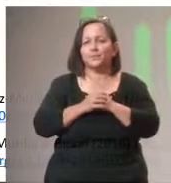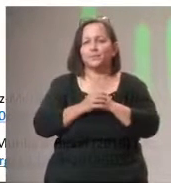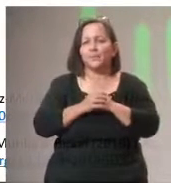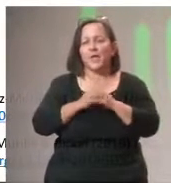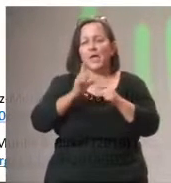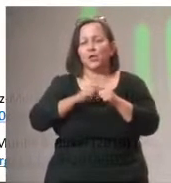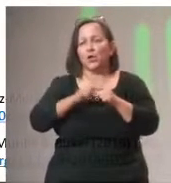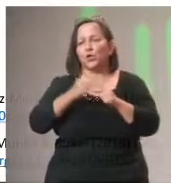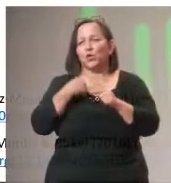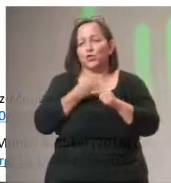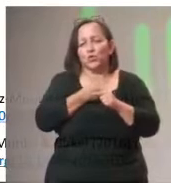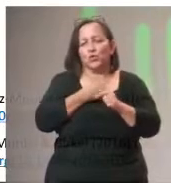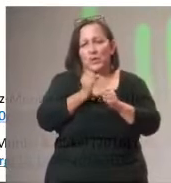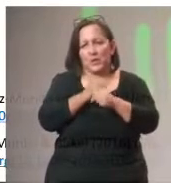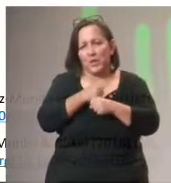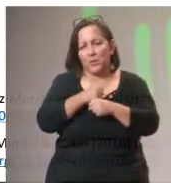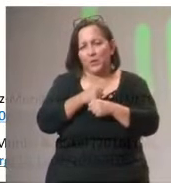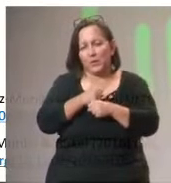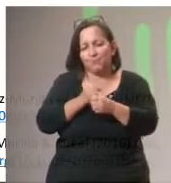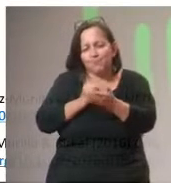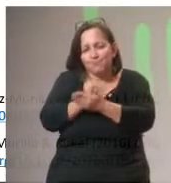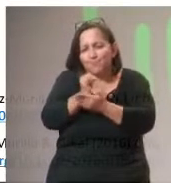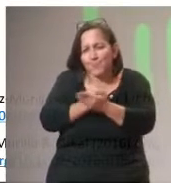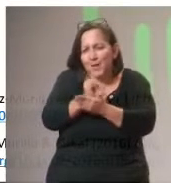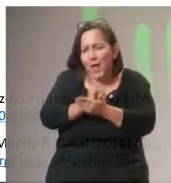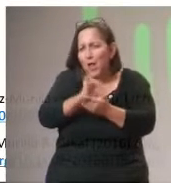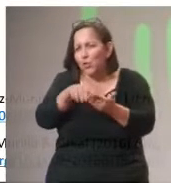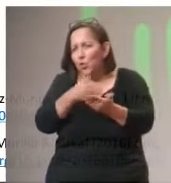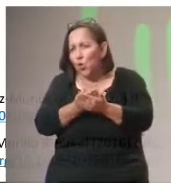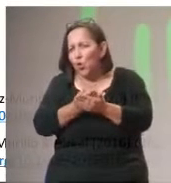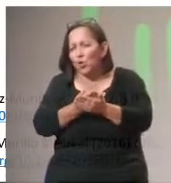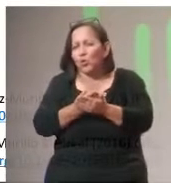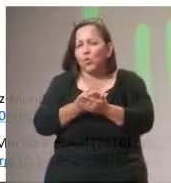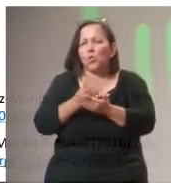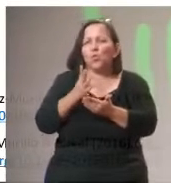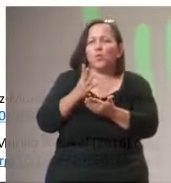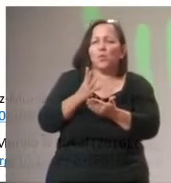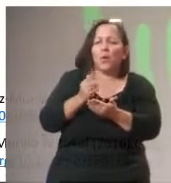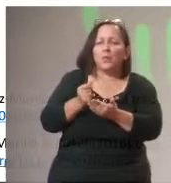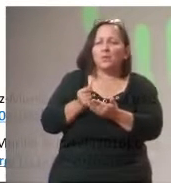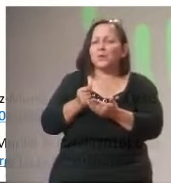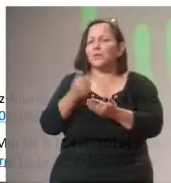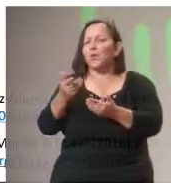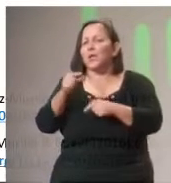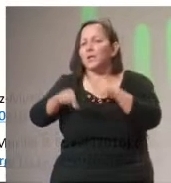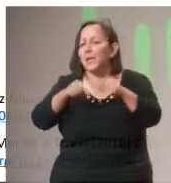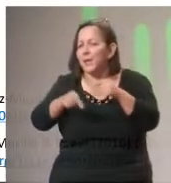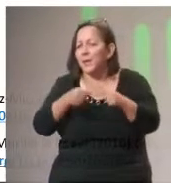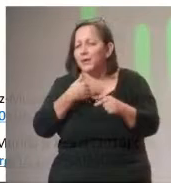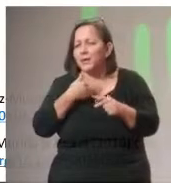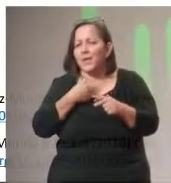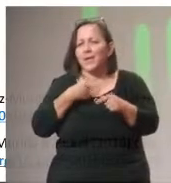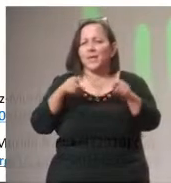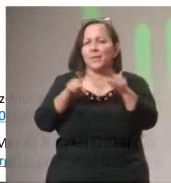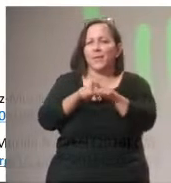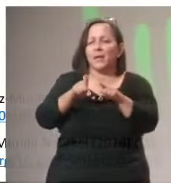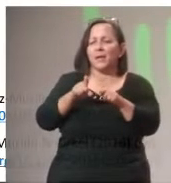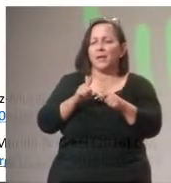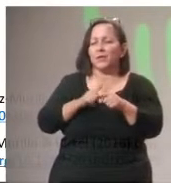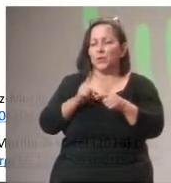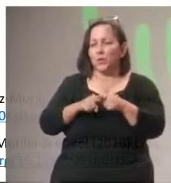Entonces lo que hicimos fue comenzar a analizar la composición isotópica. Germain lo introdujo un poco, pero